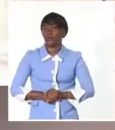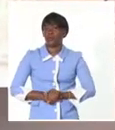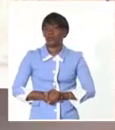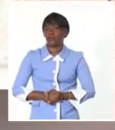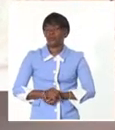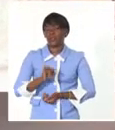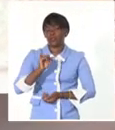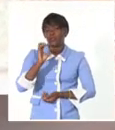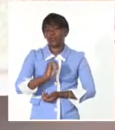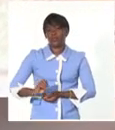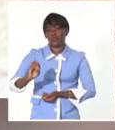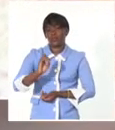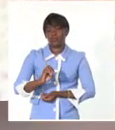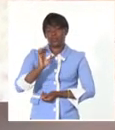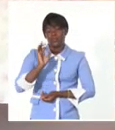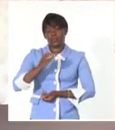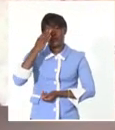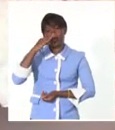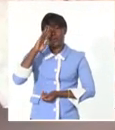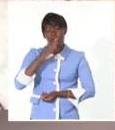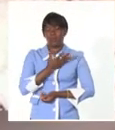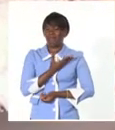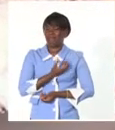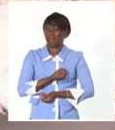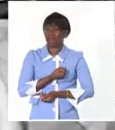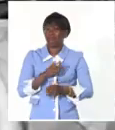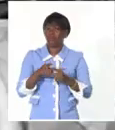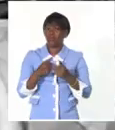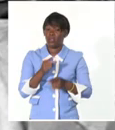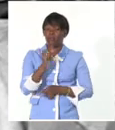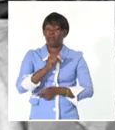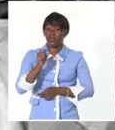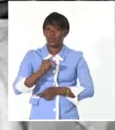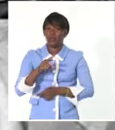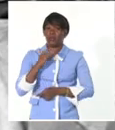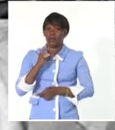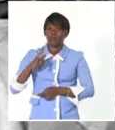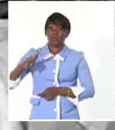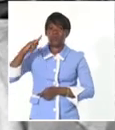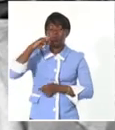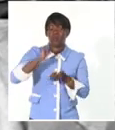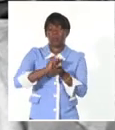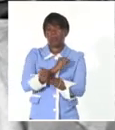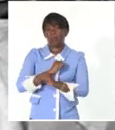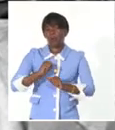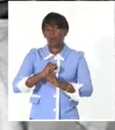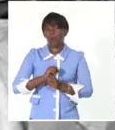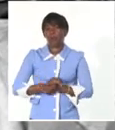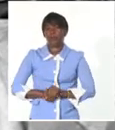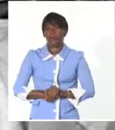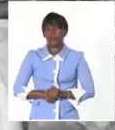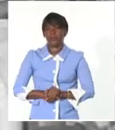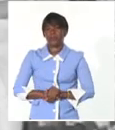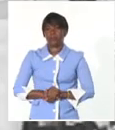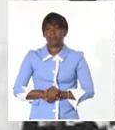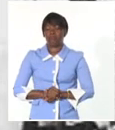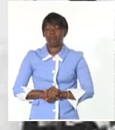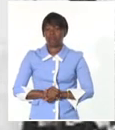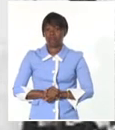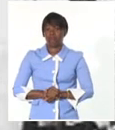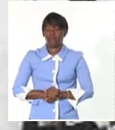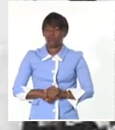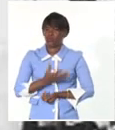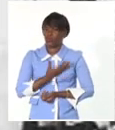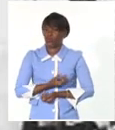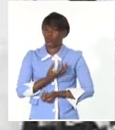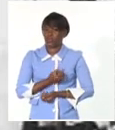de octubre, Cuba conmemora el Día de las Víctimas del Terrorismo de Estado, ocasión en la que se les rinde tributo a